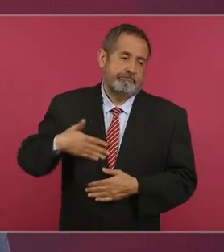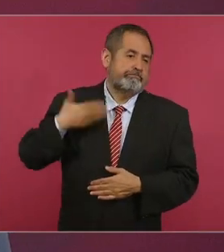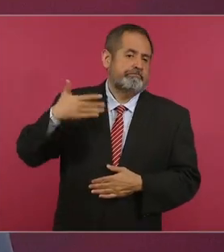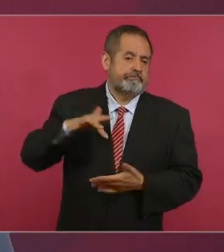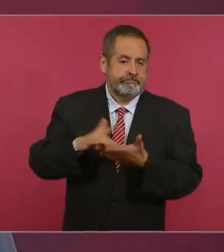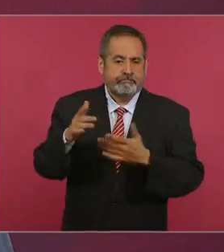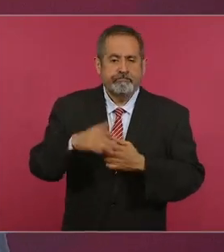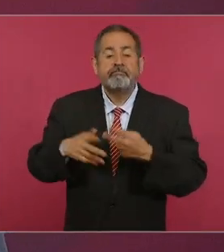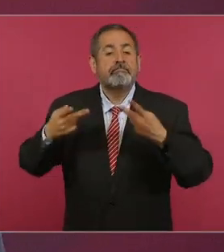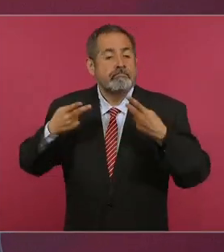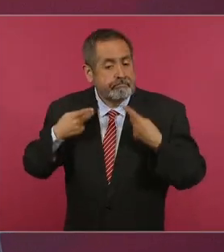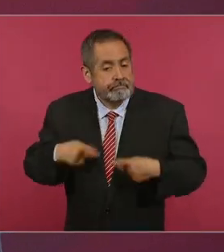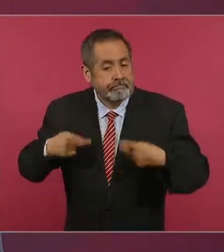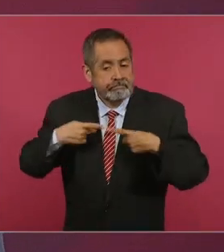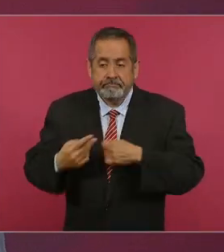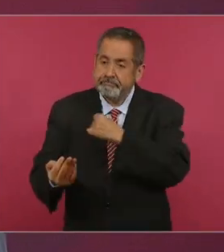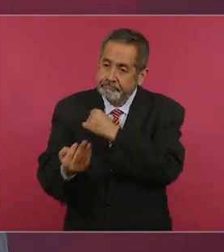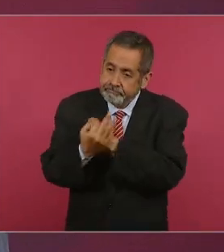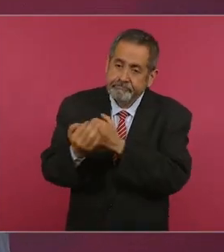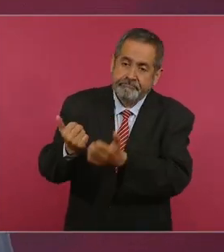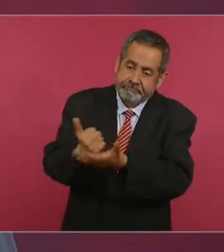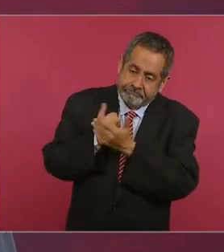Fue la gente.